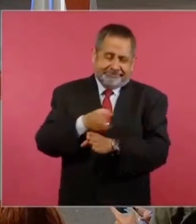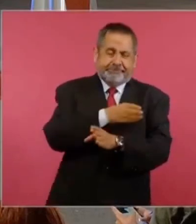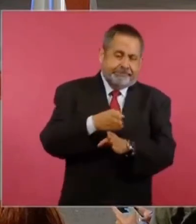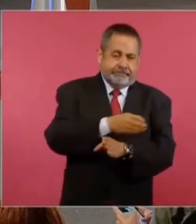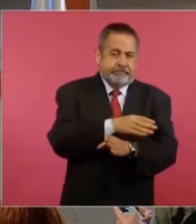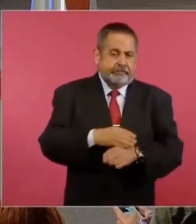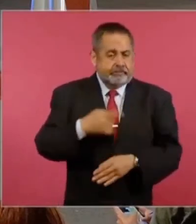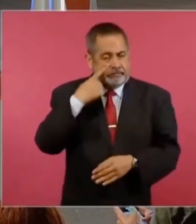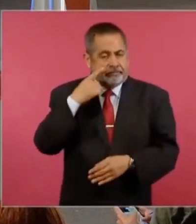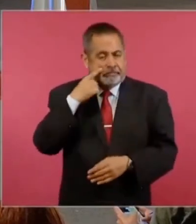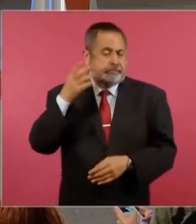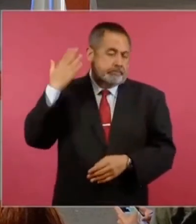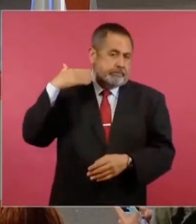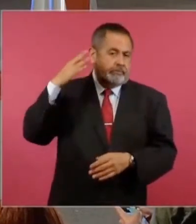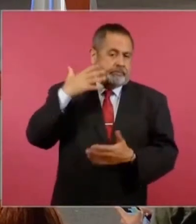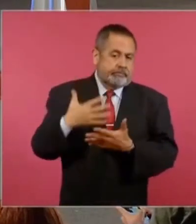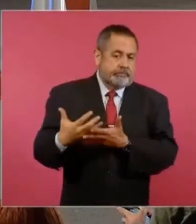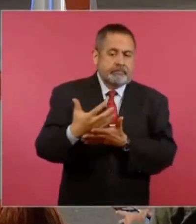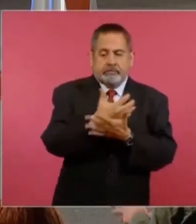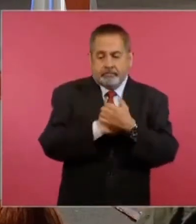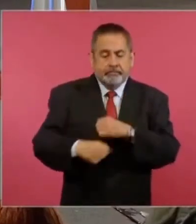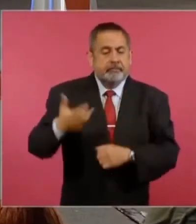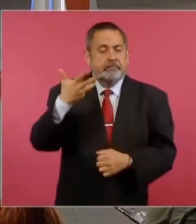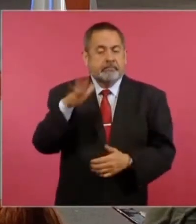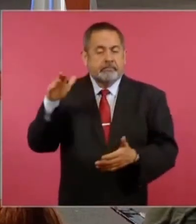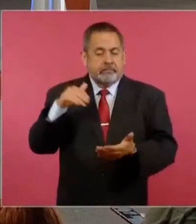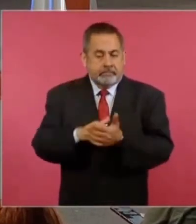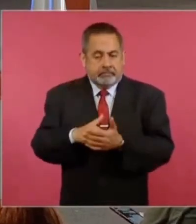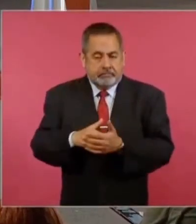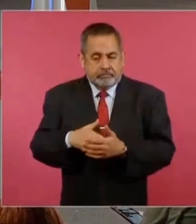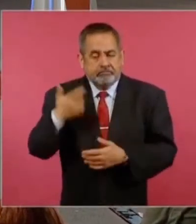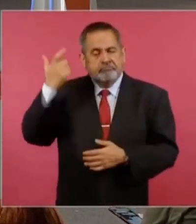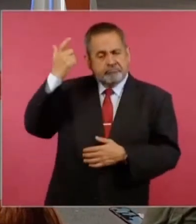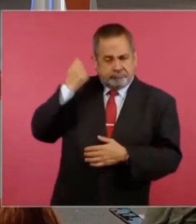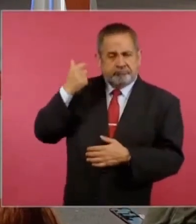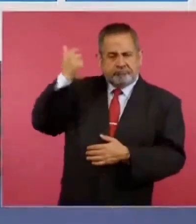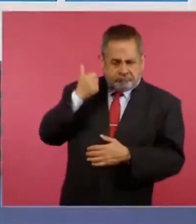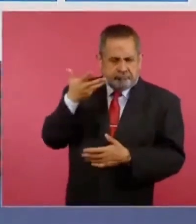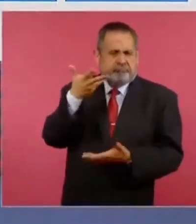Quien ganaba 10,000 pesos se jubilaba con 10,000.